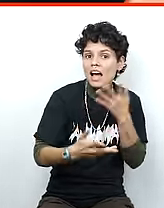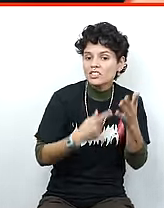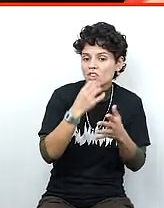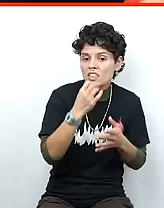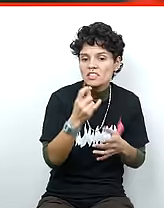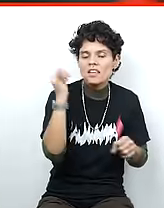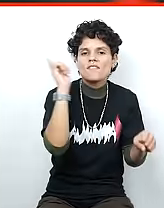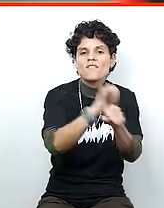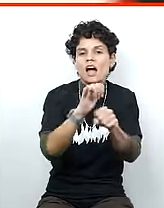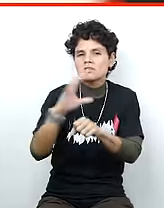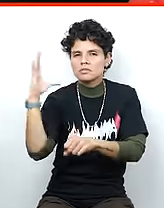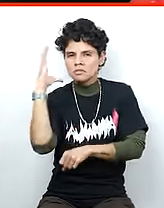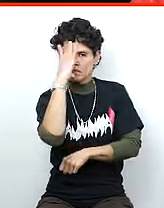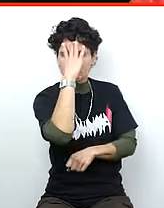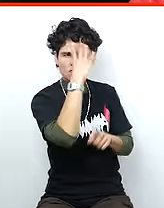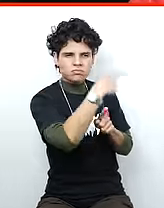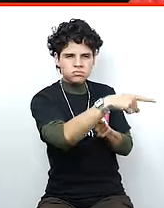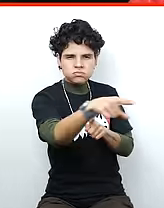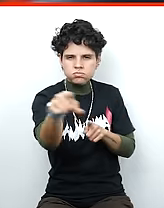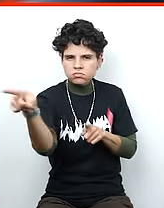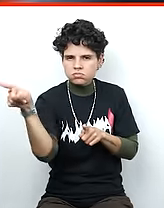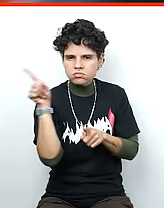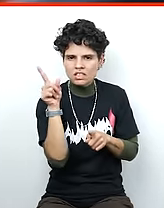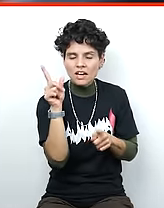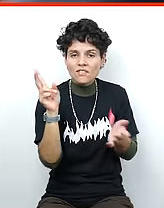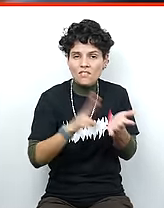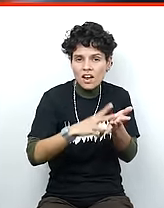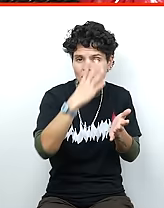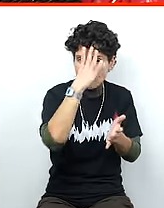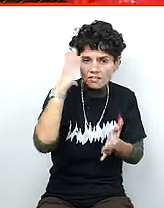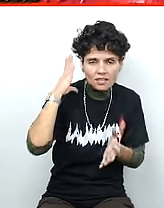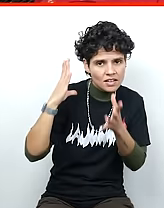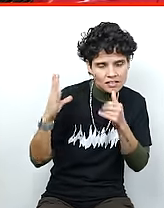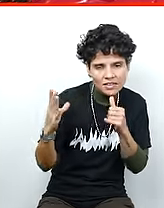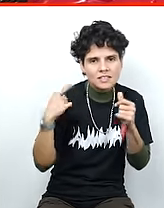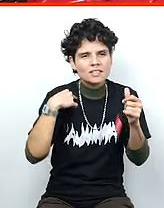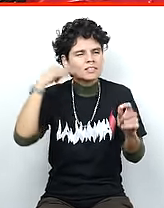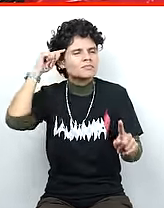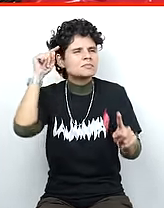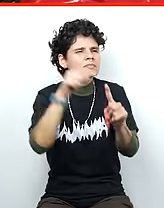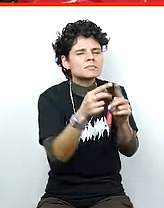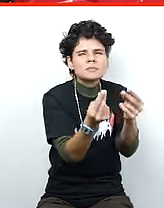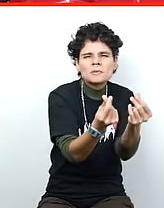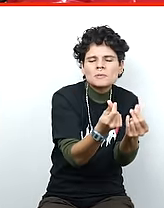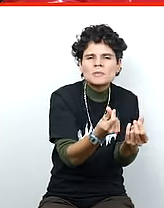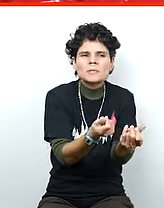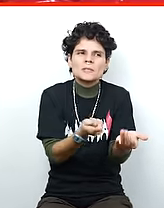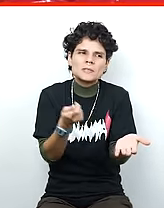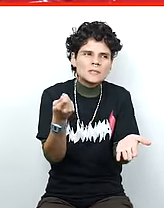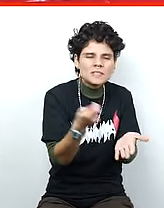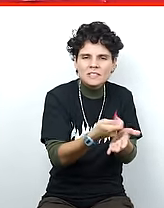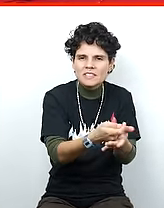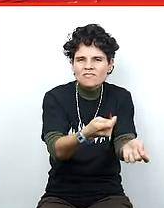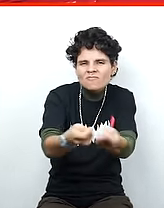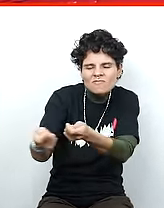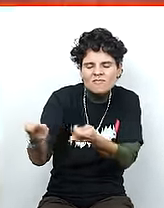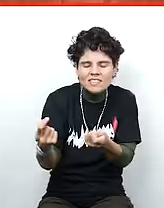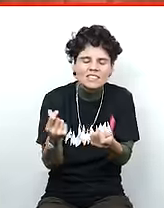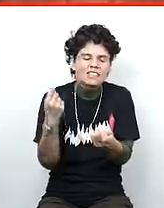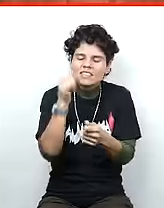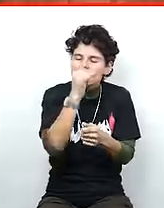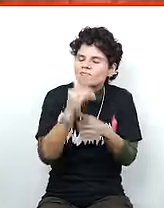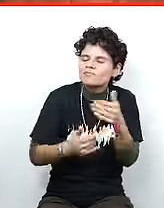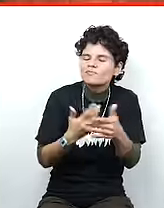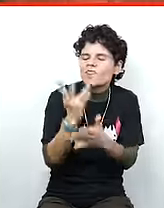falsos. Ni uno de verdad. Pensando en la cruda que en la realidad. Las cuentas no esperan. Y el tiempo pasa. El tiempo pasa. Sí, hermano,